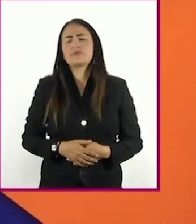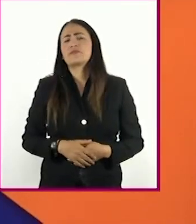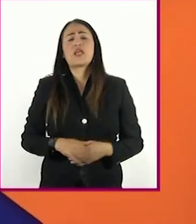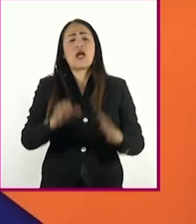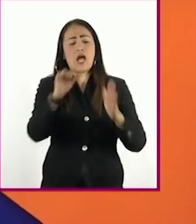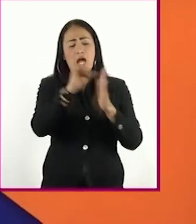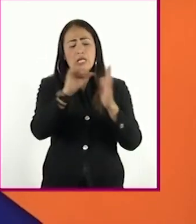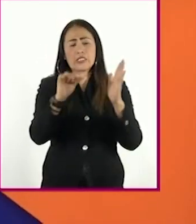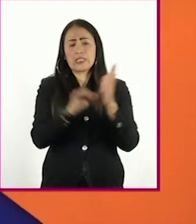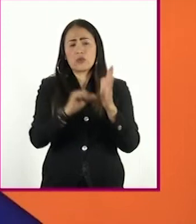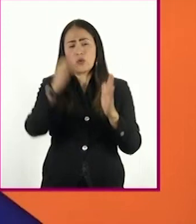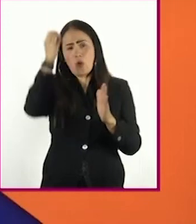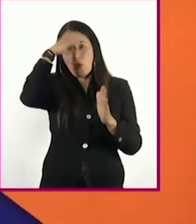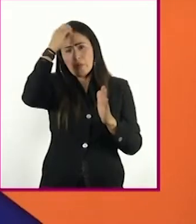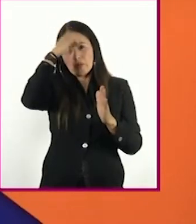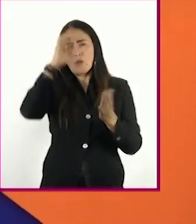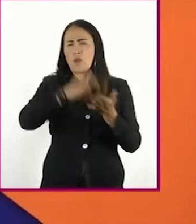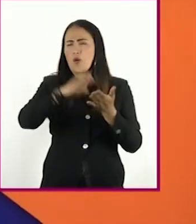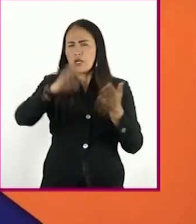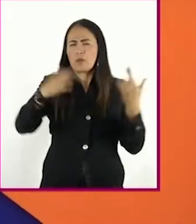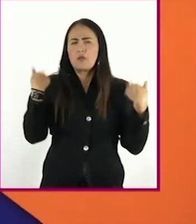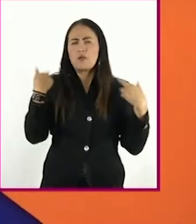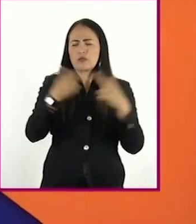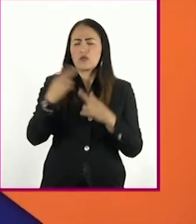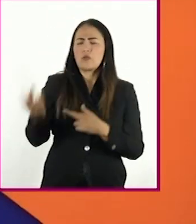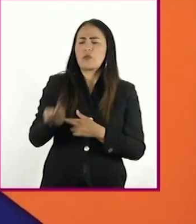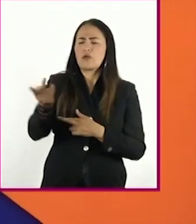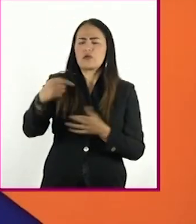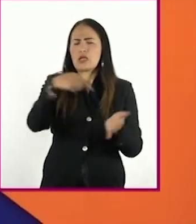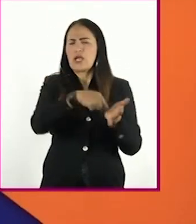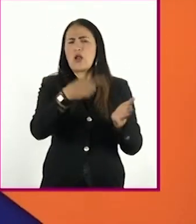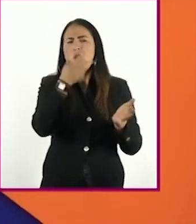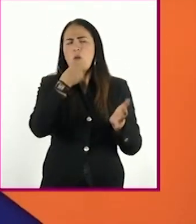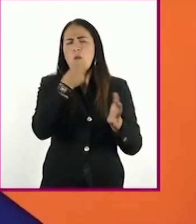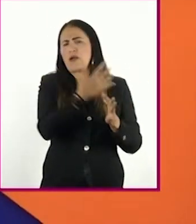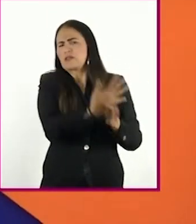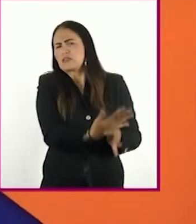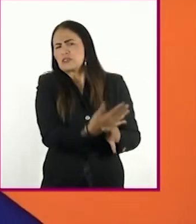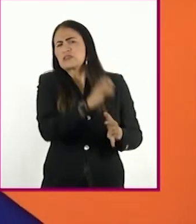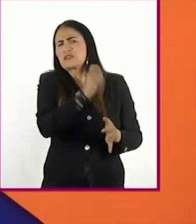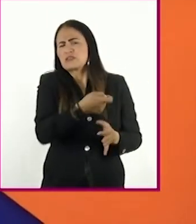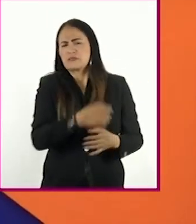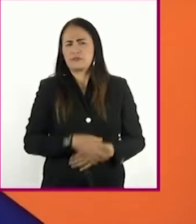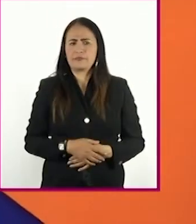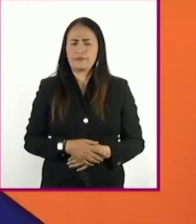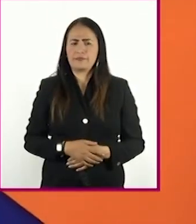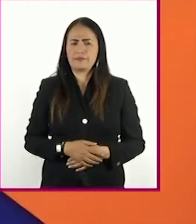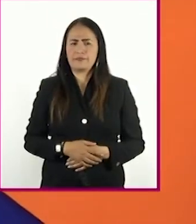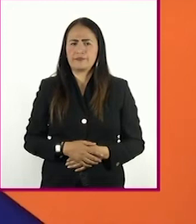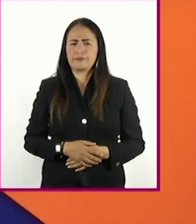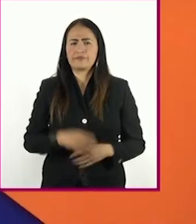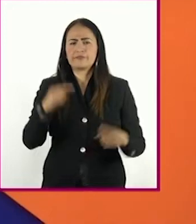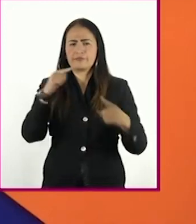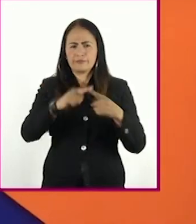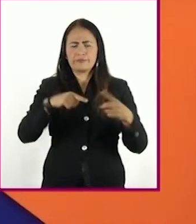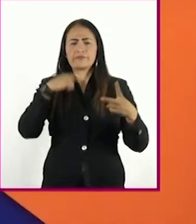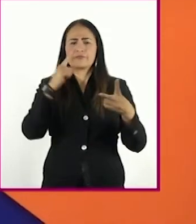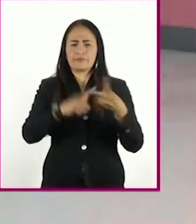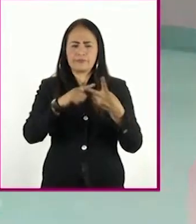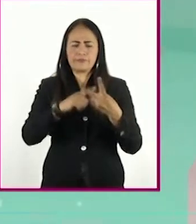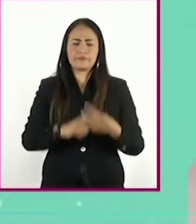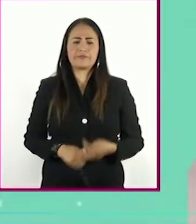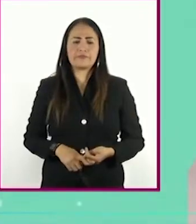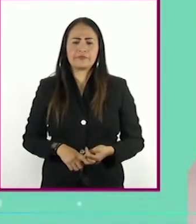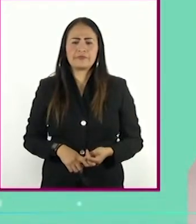opinión, cuando su profesor pregunta ¿cuál es la postura del autor?, se está refiriendo principalmente a 2 cosas.